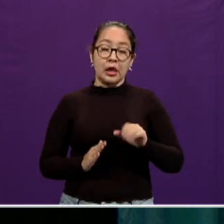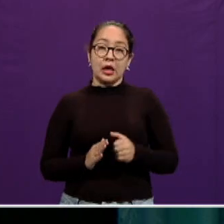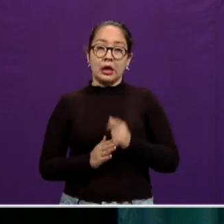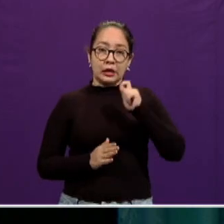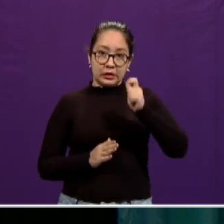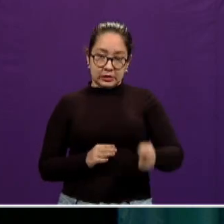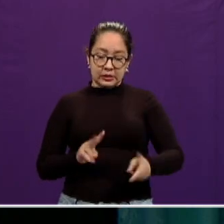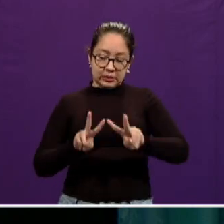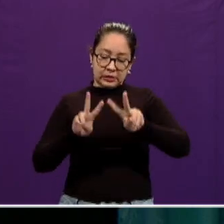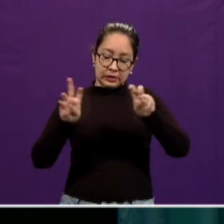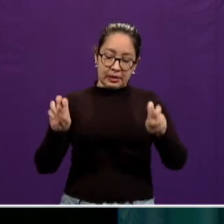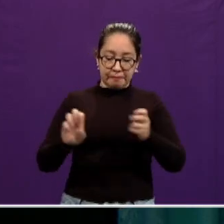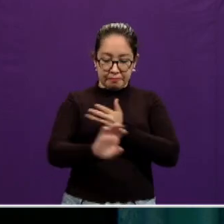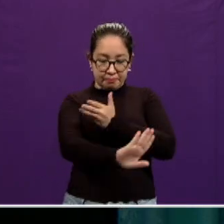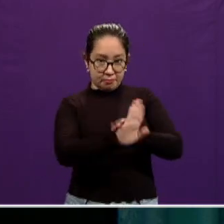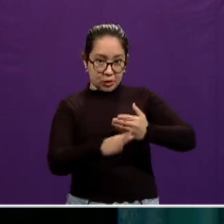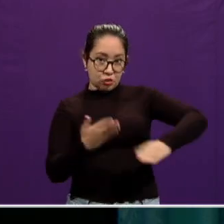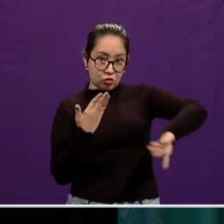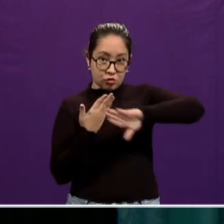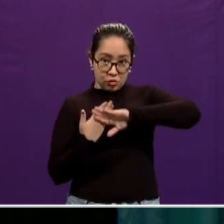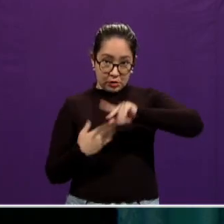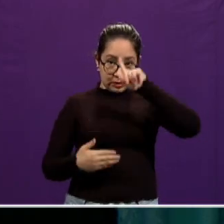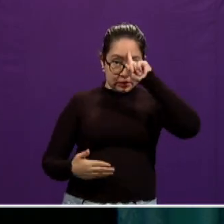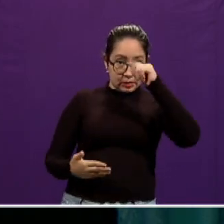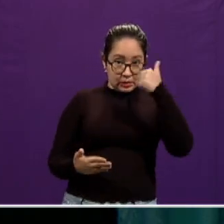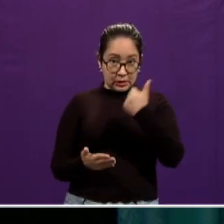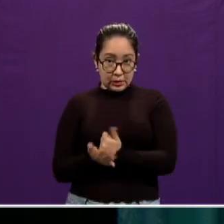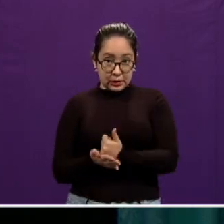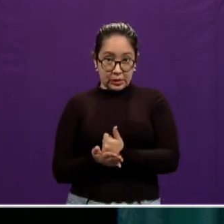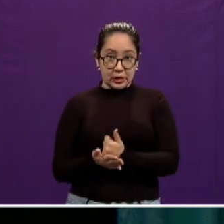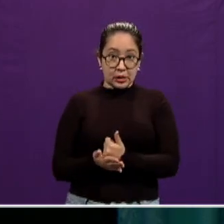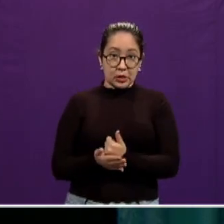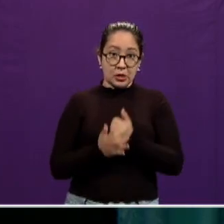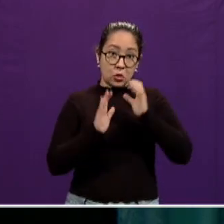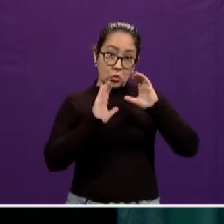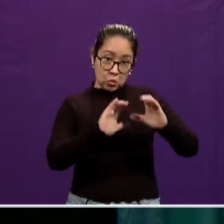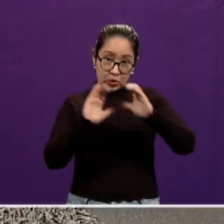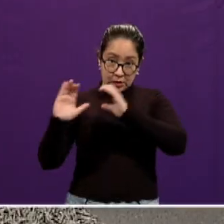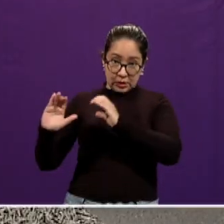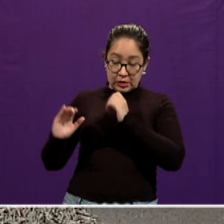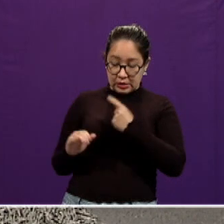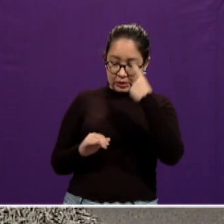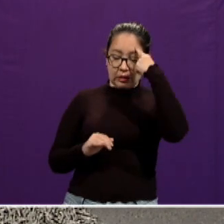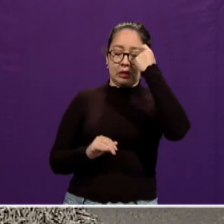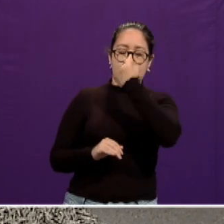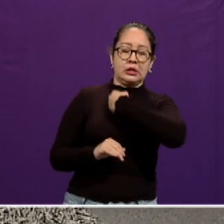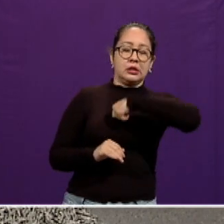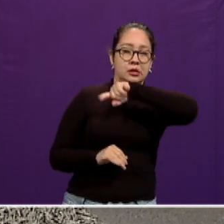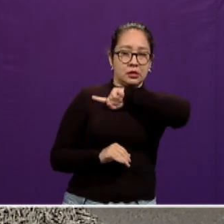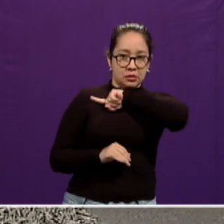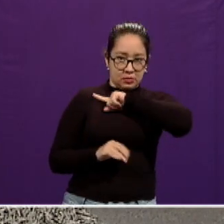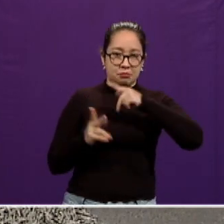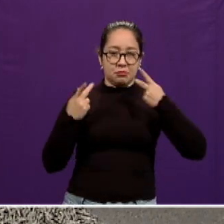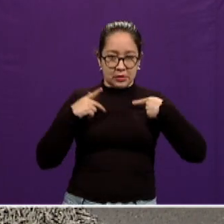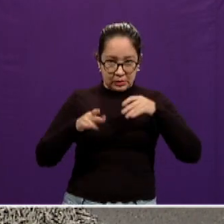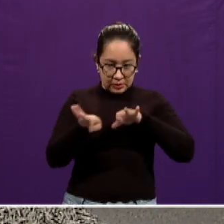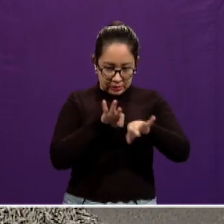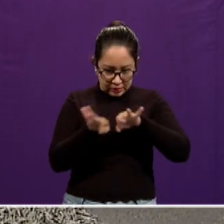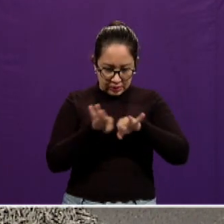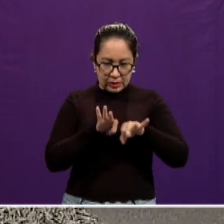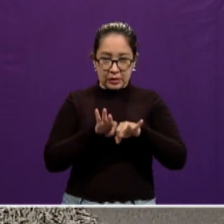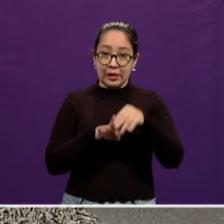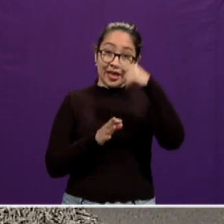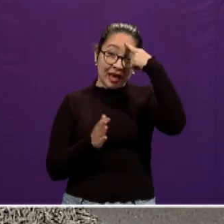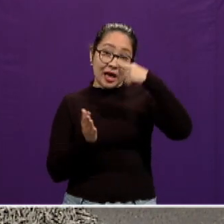de violencia, de estrés postraumático, todo esto que es el cuidado precisamente de la salud mental del trabajador. Y creo que justamente